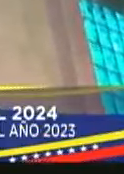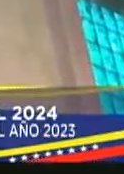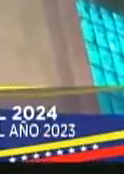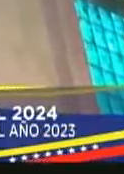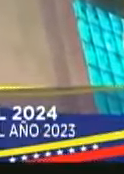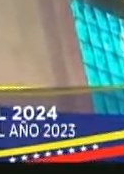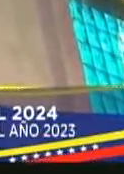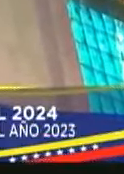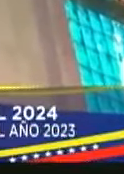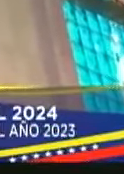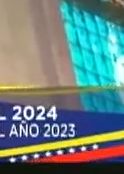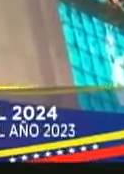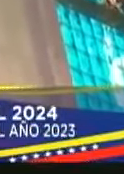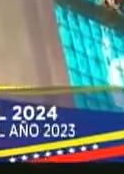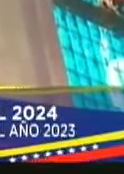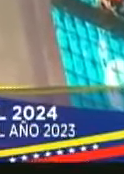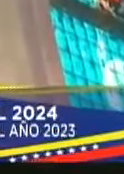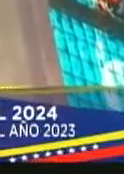lo que representa un